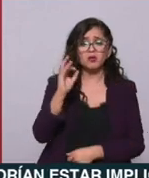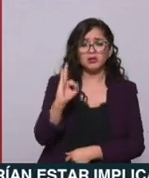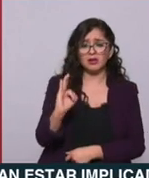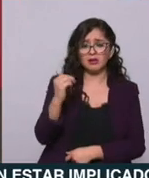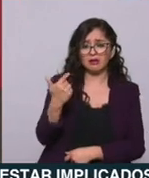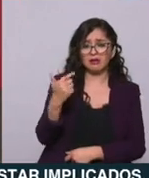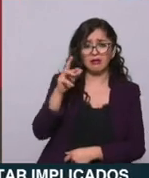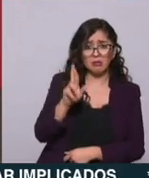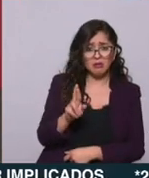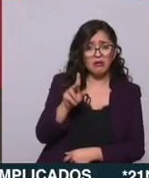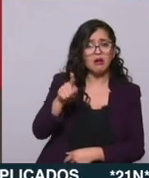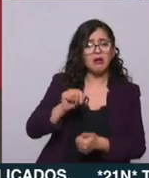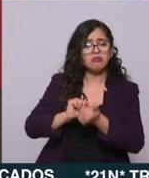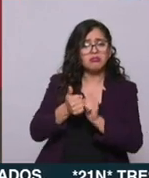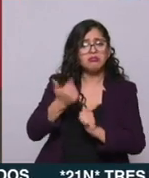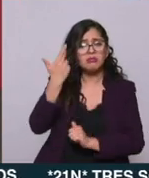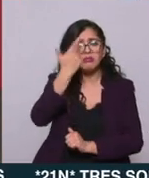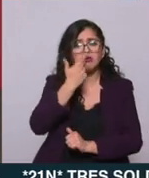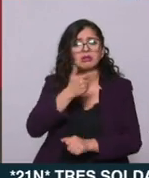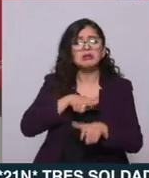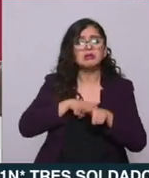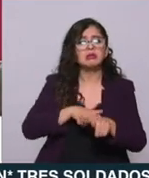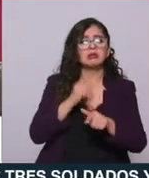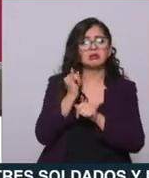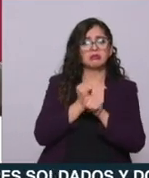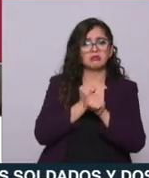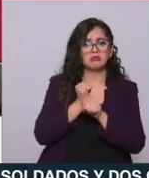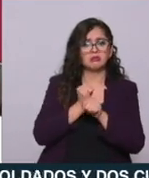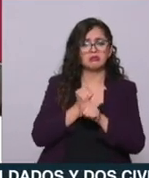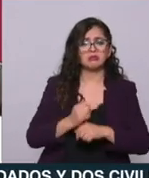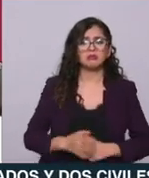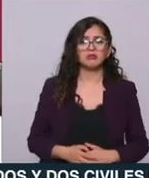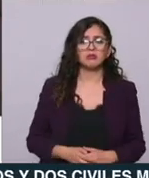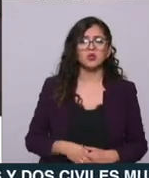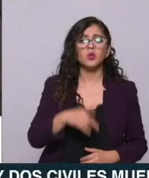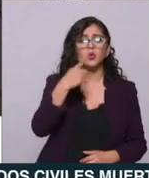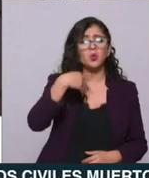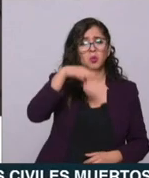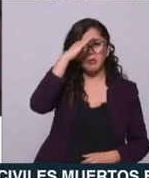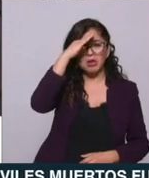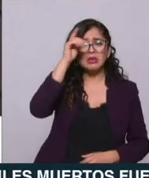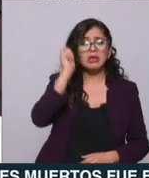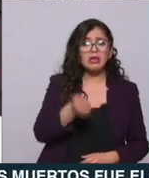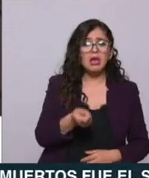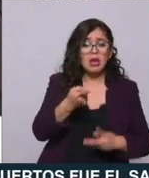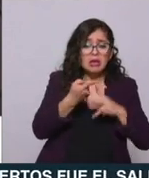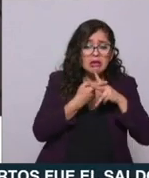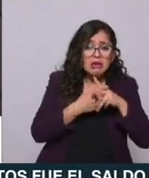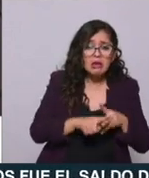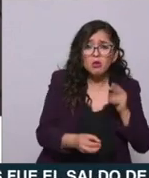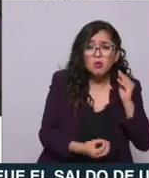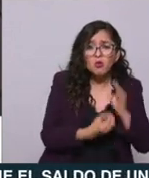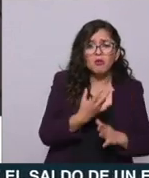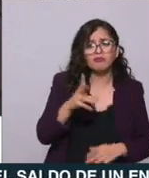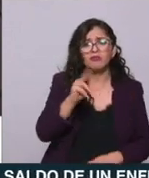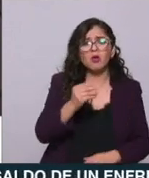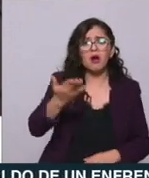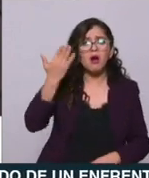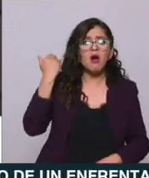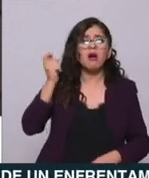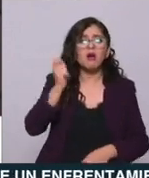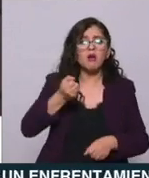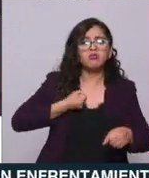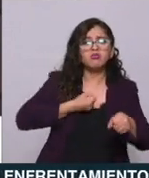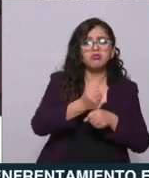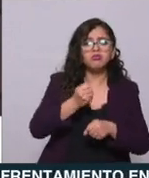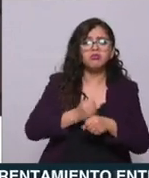República replanteará la investigación. Por supuesto que no se puede partir de cero, menos cuando hay señalamientos de tortura por parte